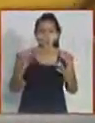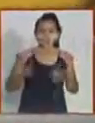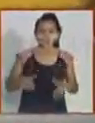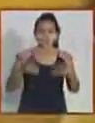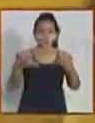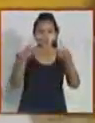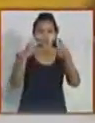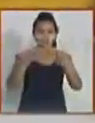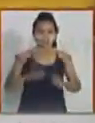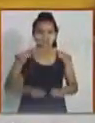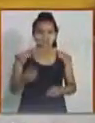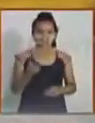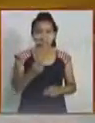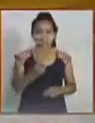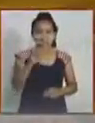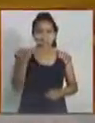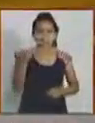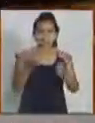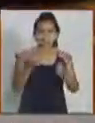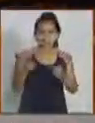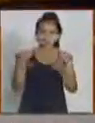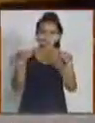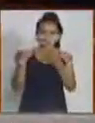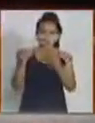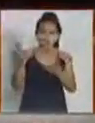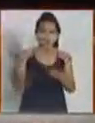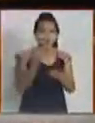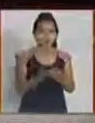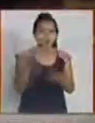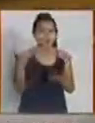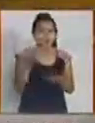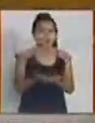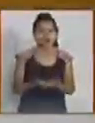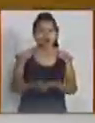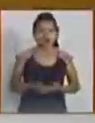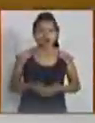se investigue a estos otros dos motorizados que se vieron involucrados.